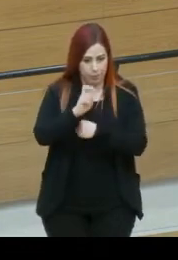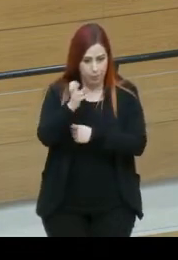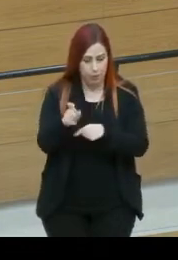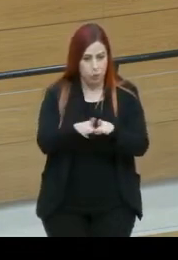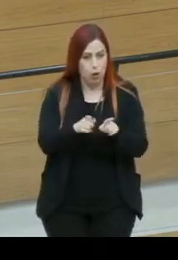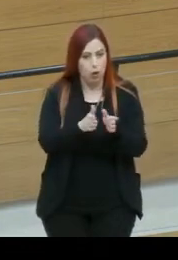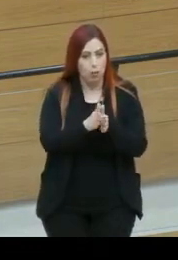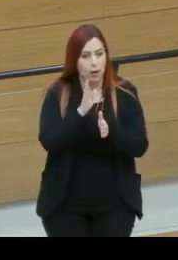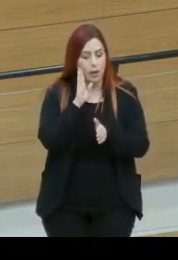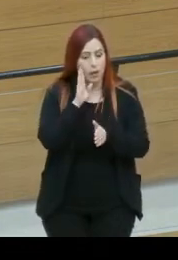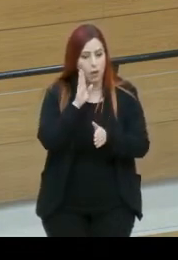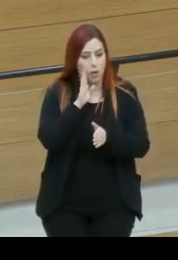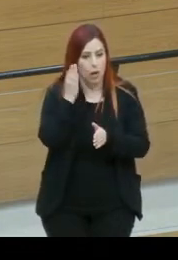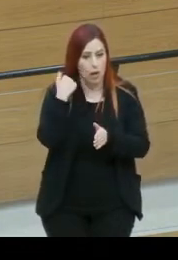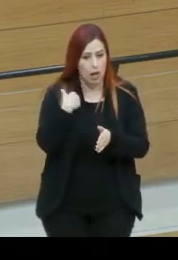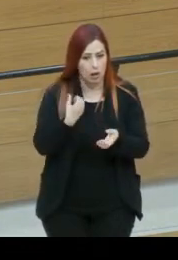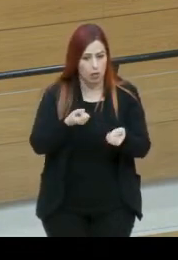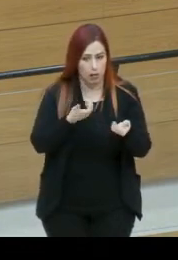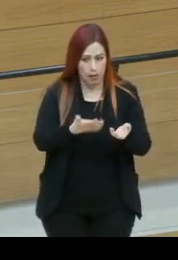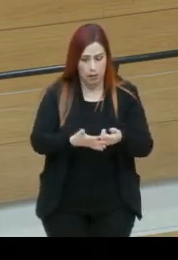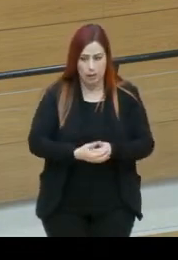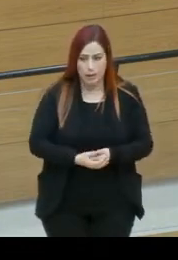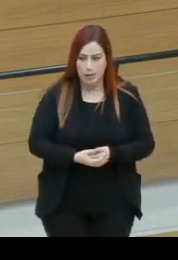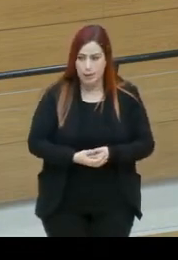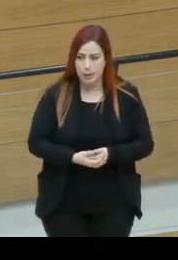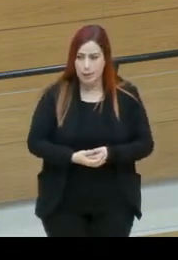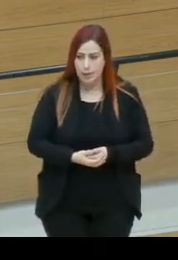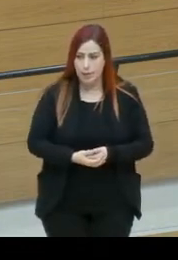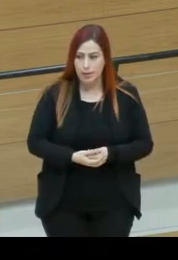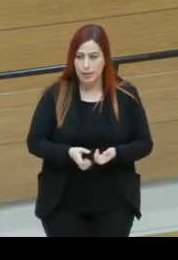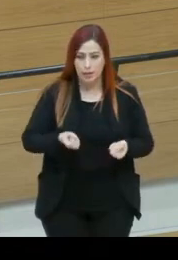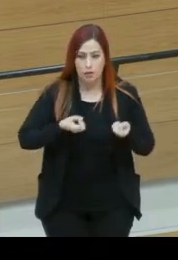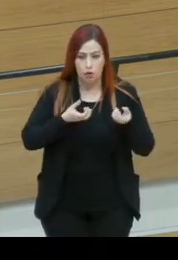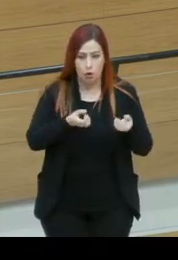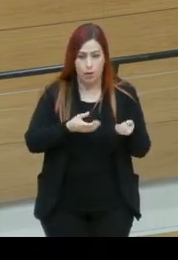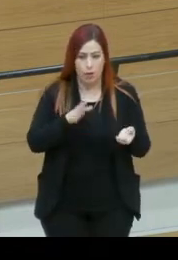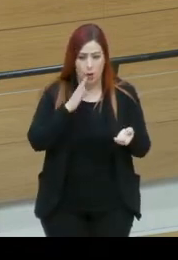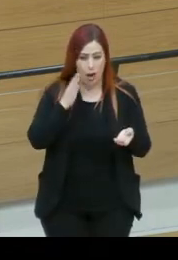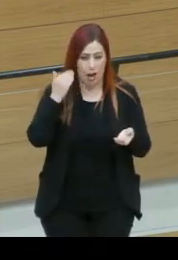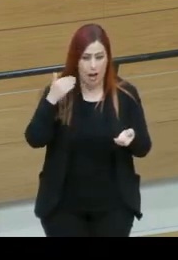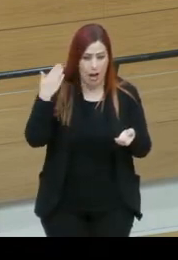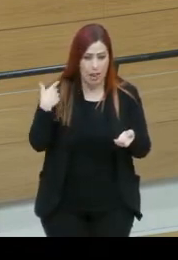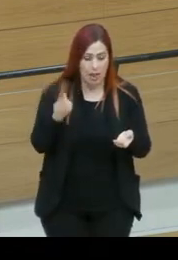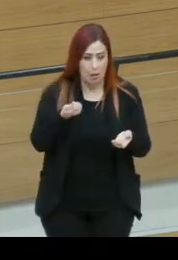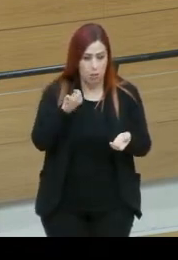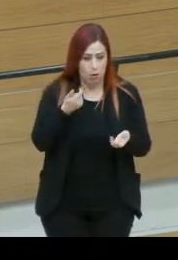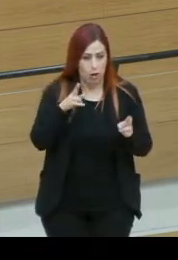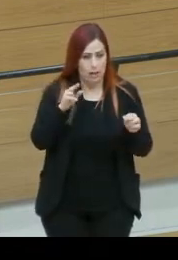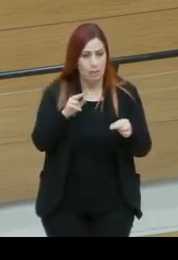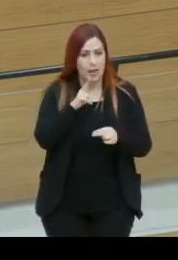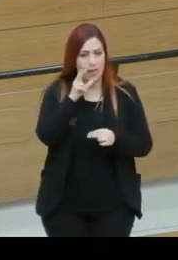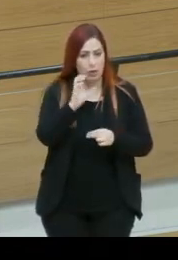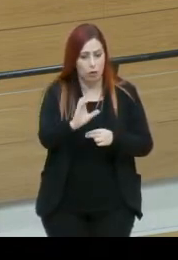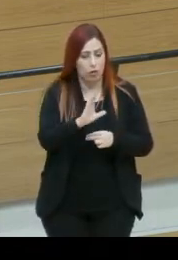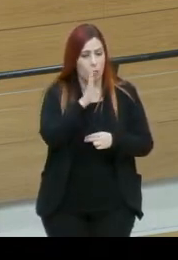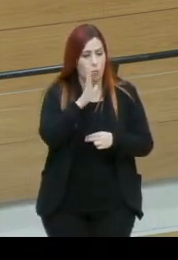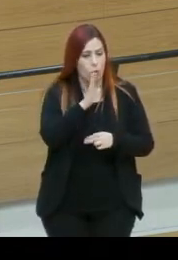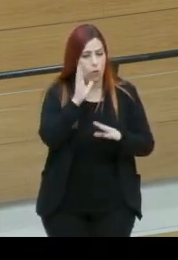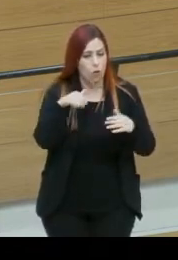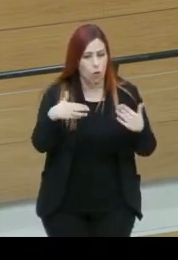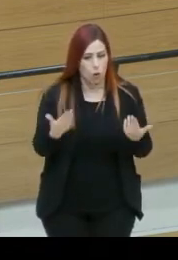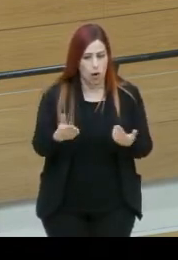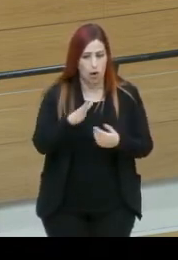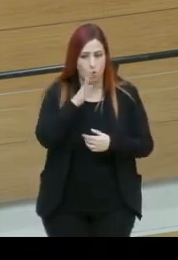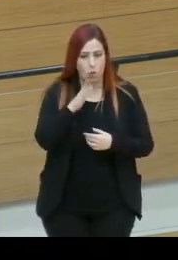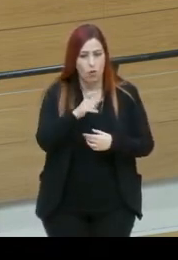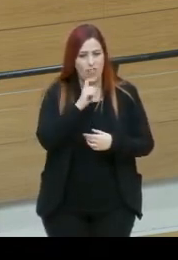compañero Gonzalo en la presentación anterior. Esta poca información que se tenía de los hidratos de carbono era debido a la alta